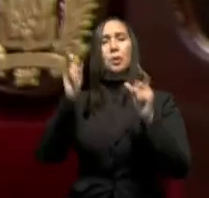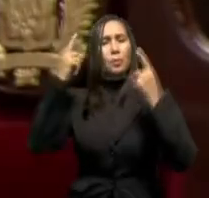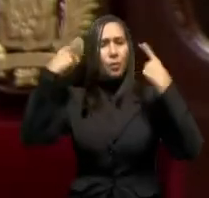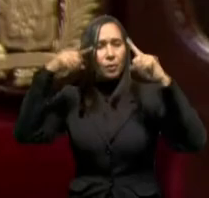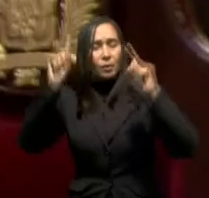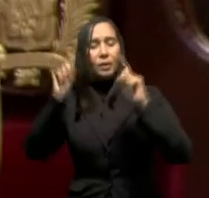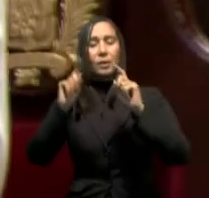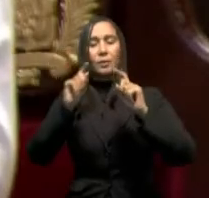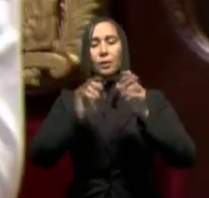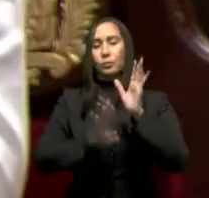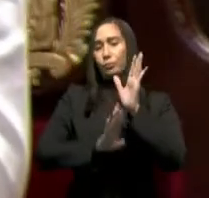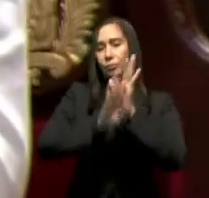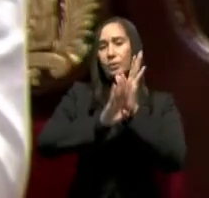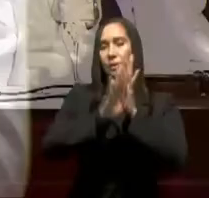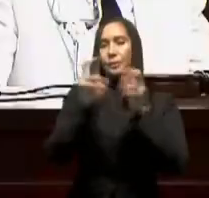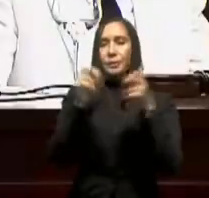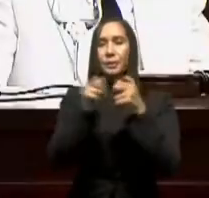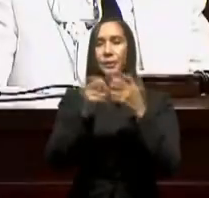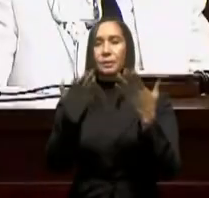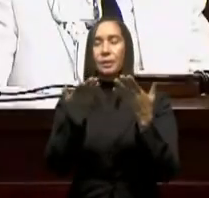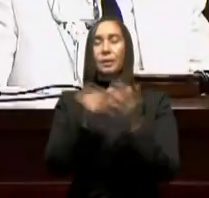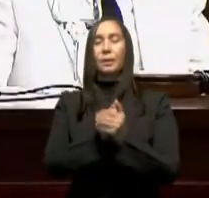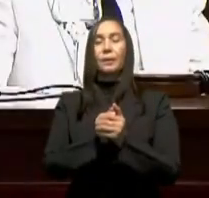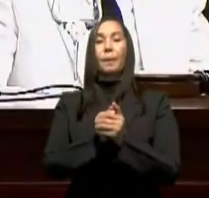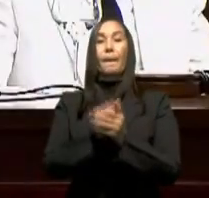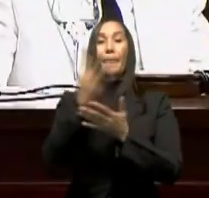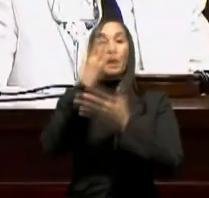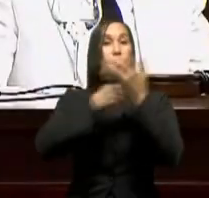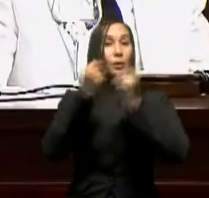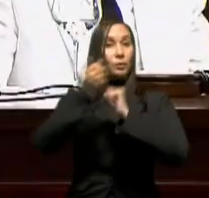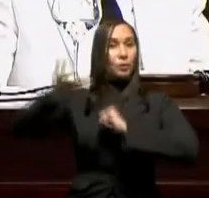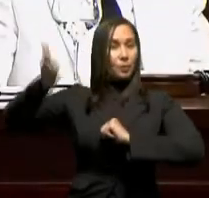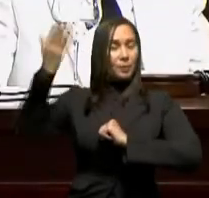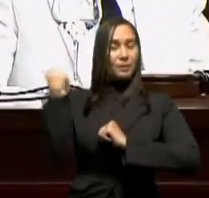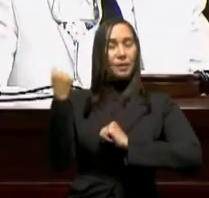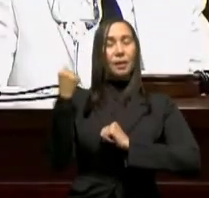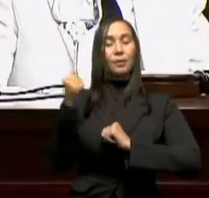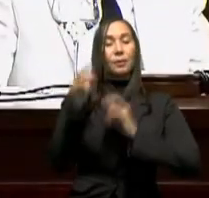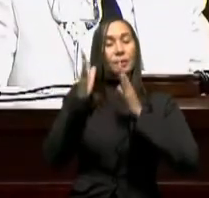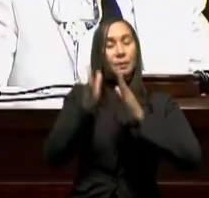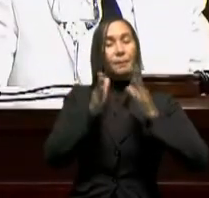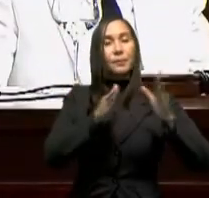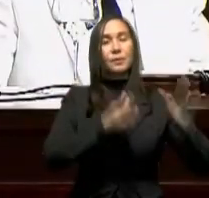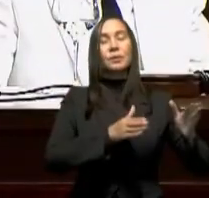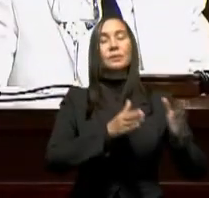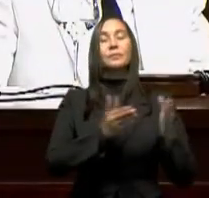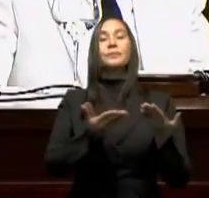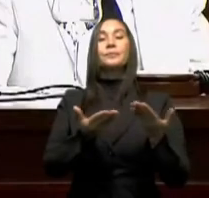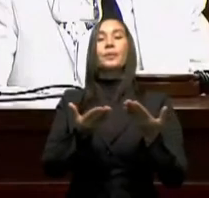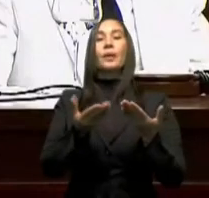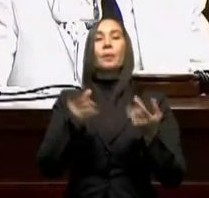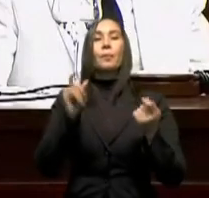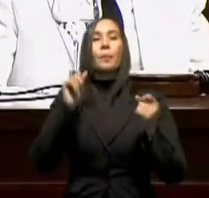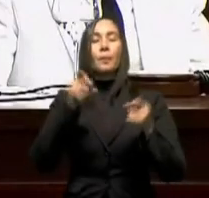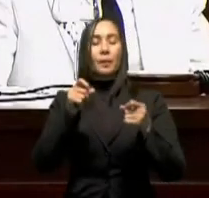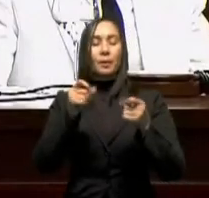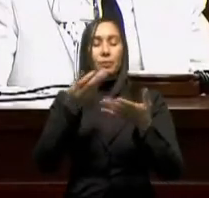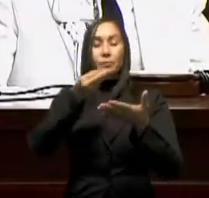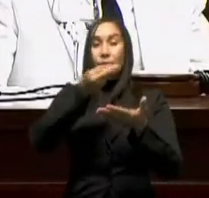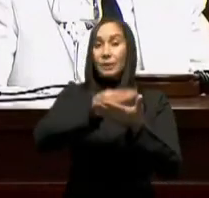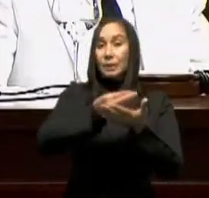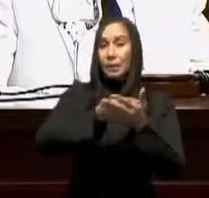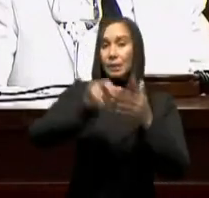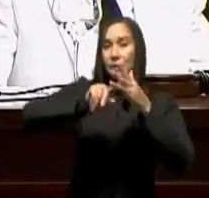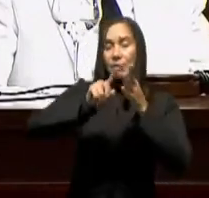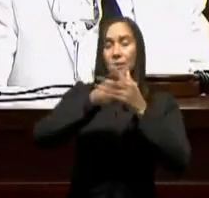avances importantes en las regulaciones eléctricas. En los pasados 4 años, mediante procesos competitivos, se han adjudicado o